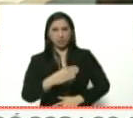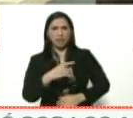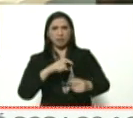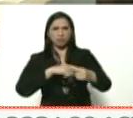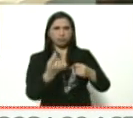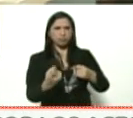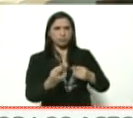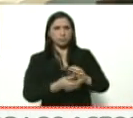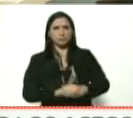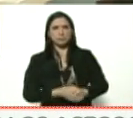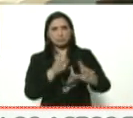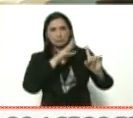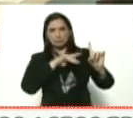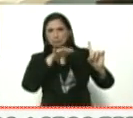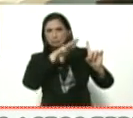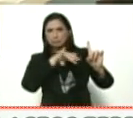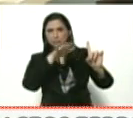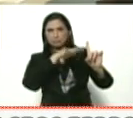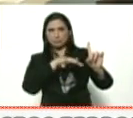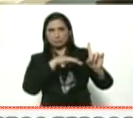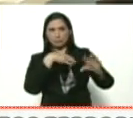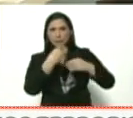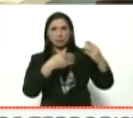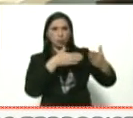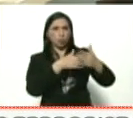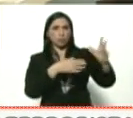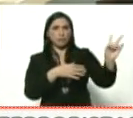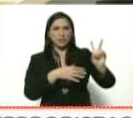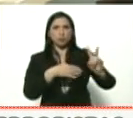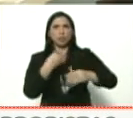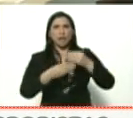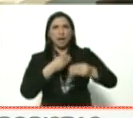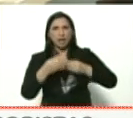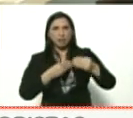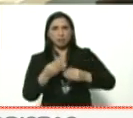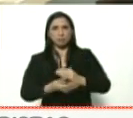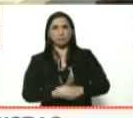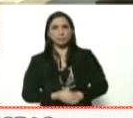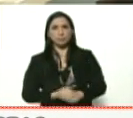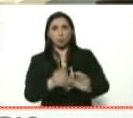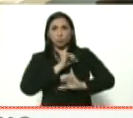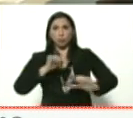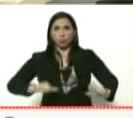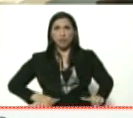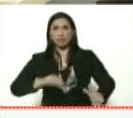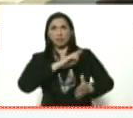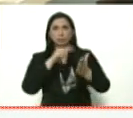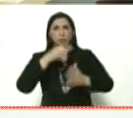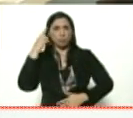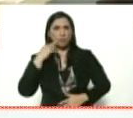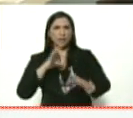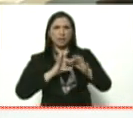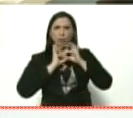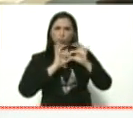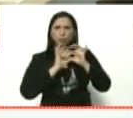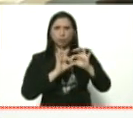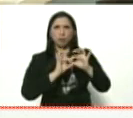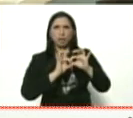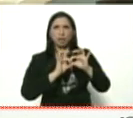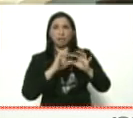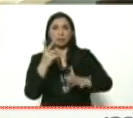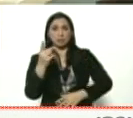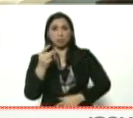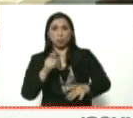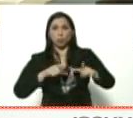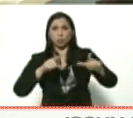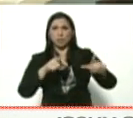Deserciones, conspiraciones, ¿están cohesionadas las Fuerzas Armadas venezolanas? Y en segundo lugar, antes de que